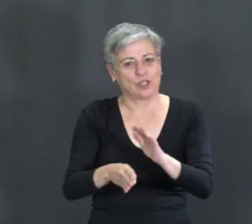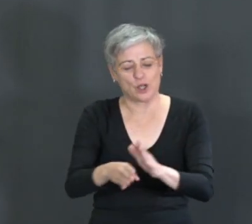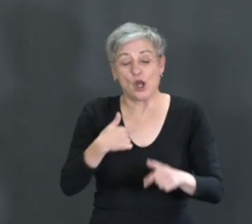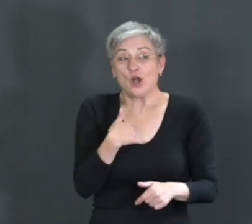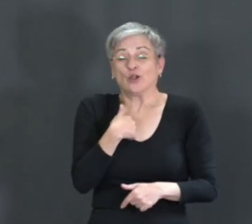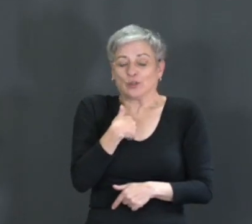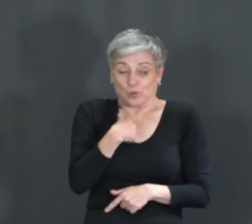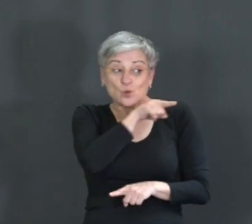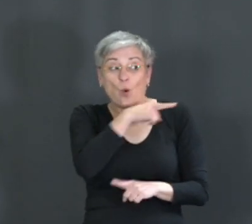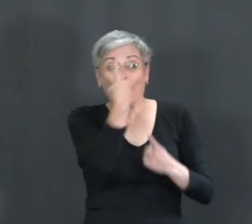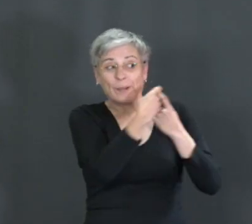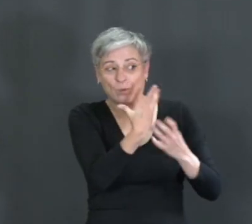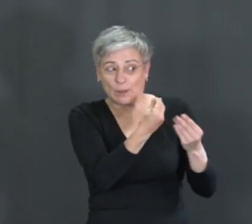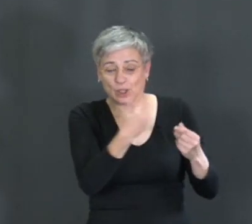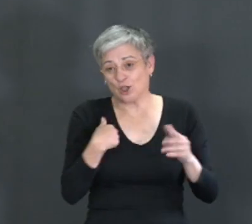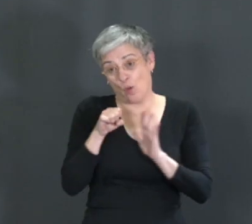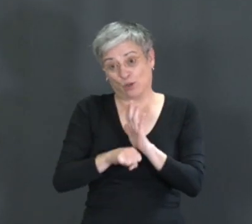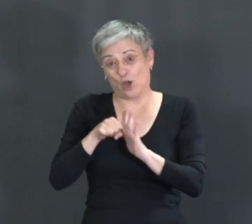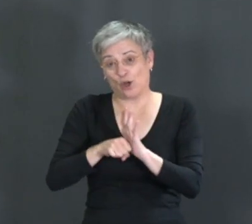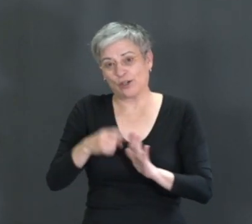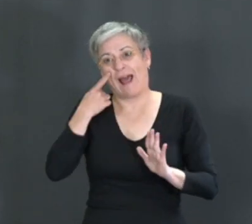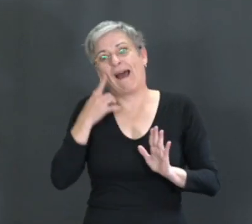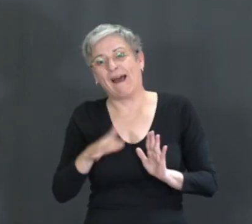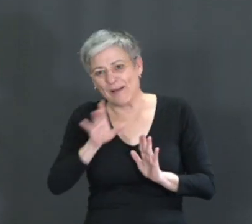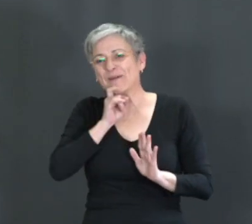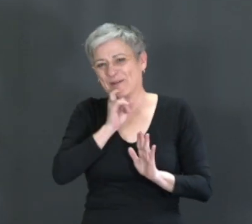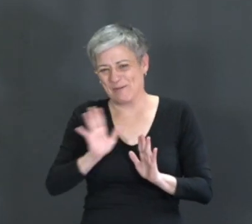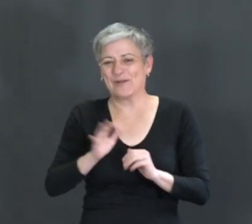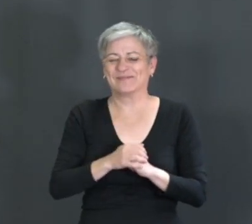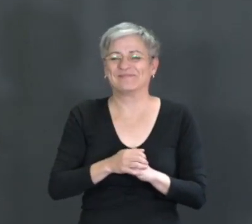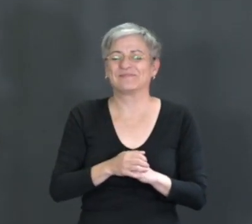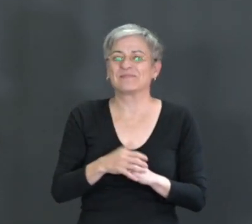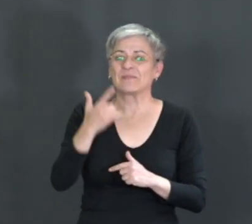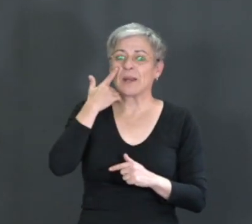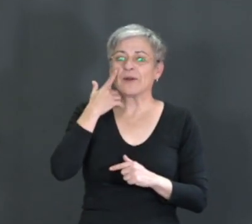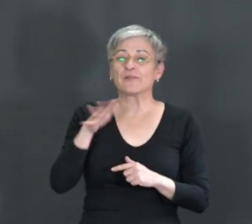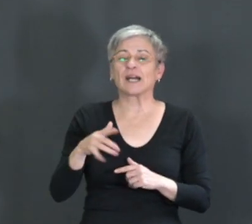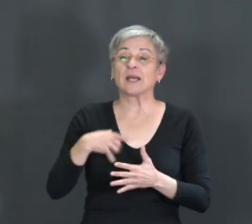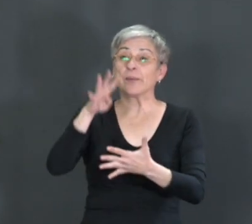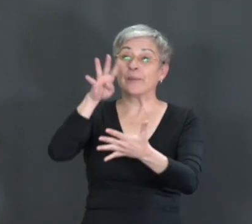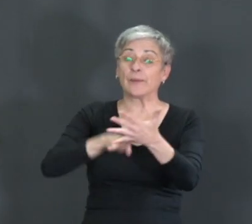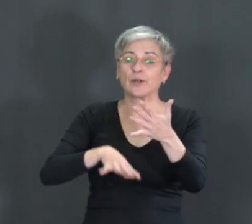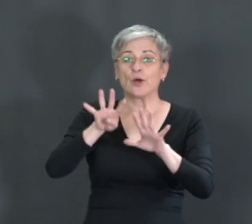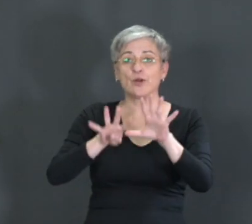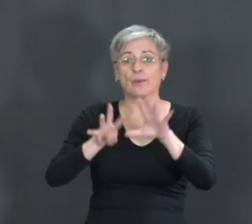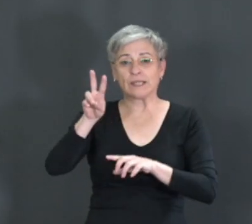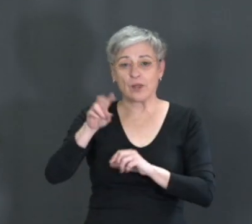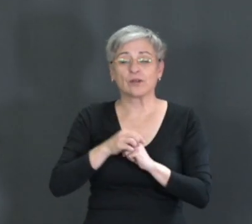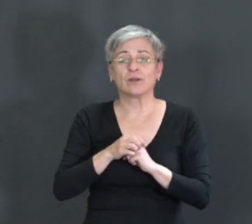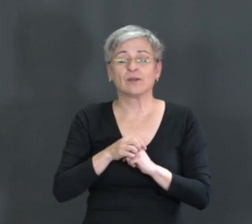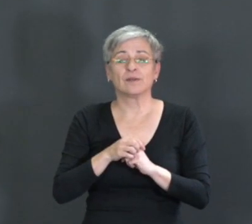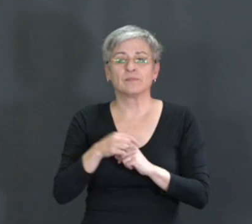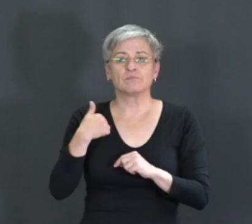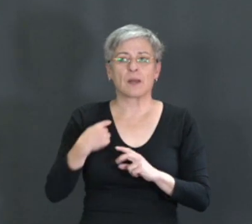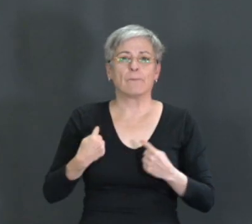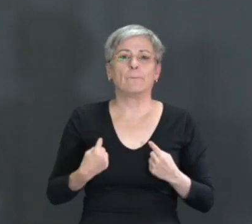pues me enrollo mucho, o sea que veremos cómo salimos. Pues fíjate que en Barcelona 92 fue